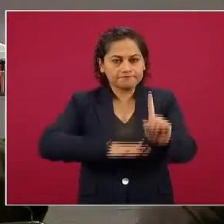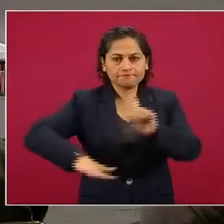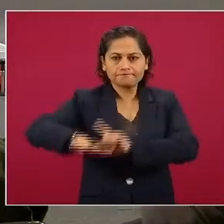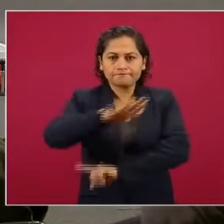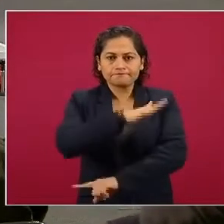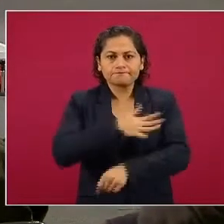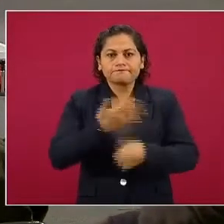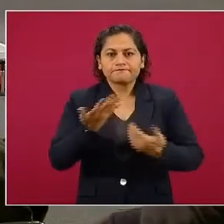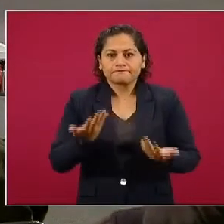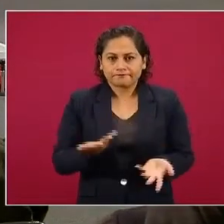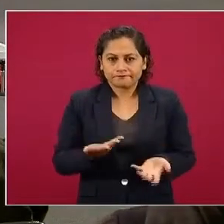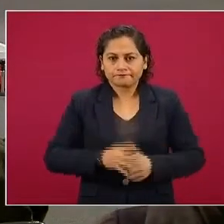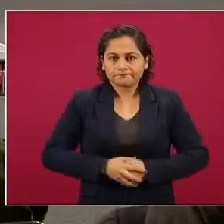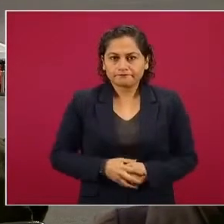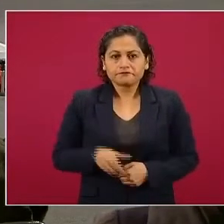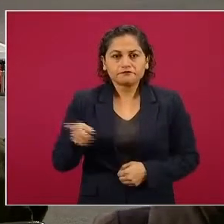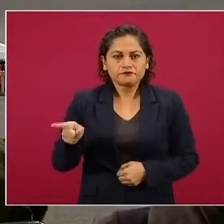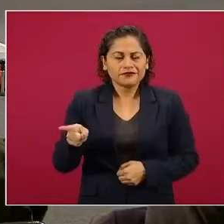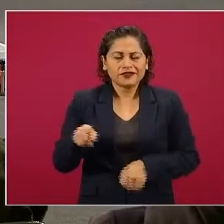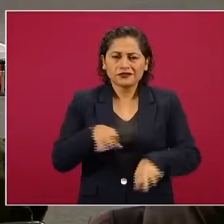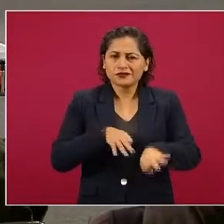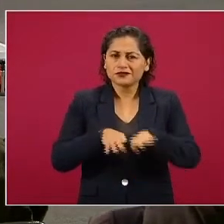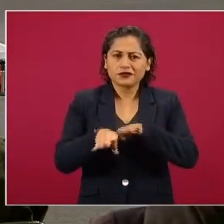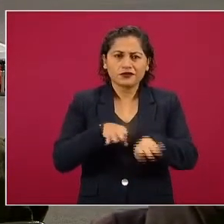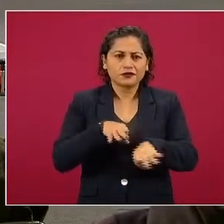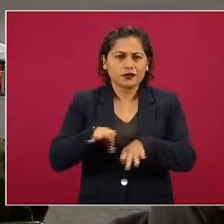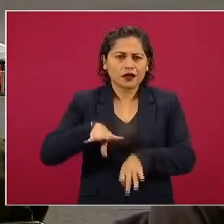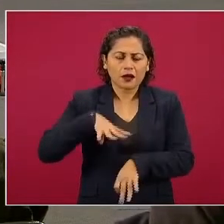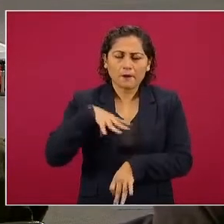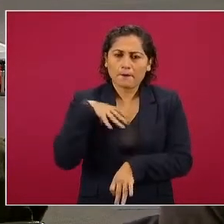Han trabajado día y noche